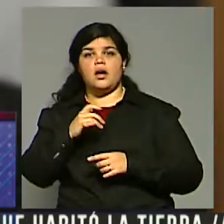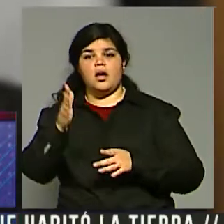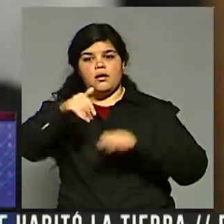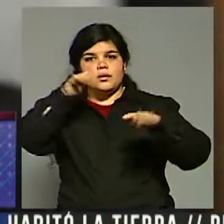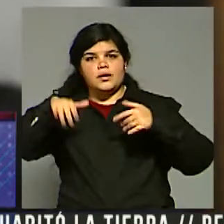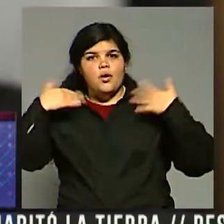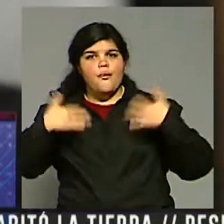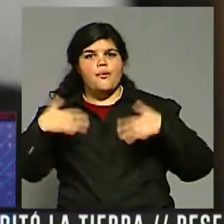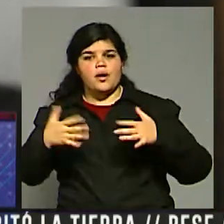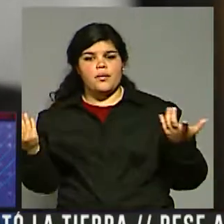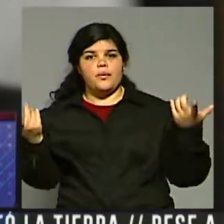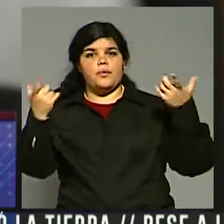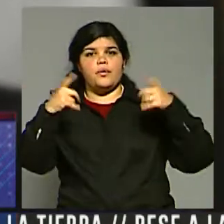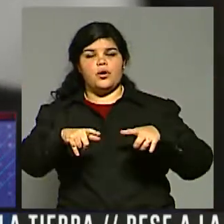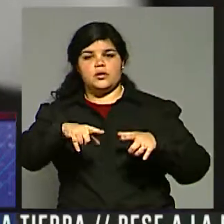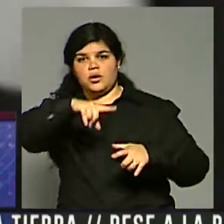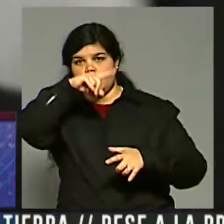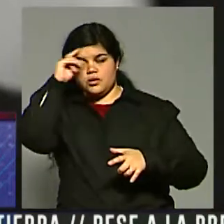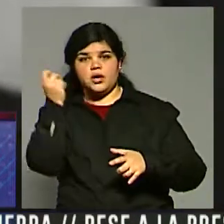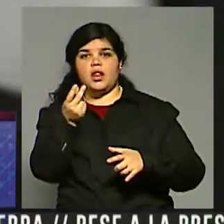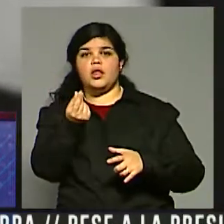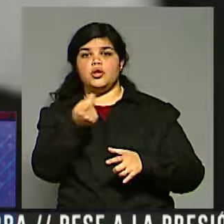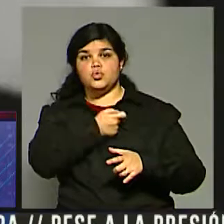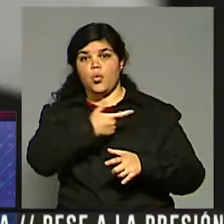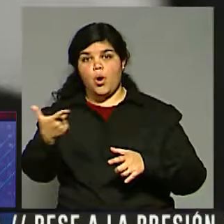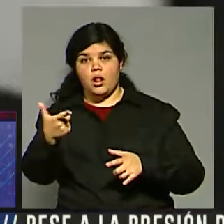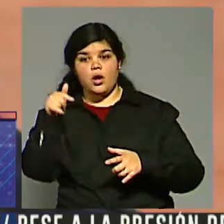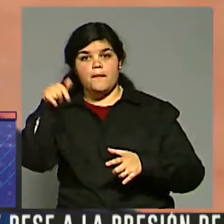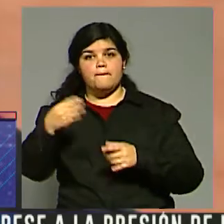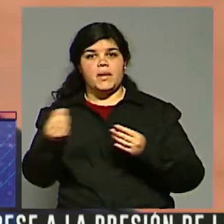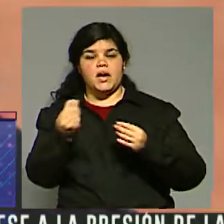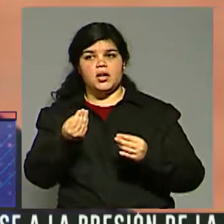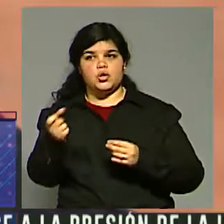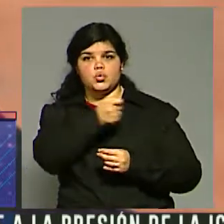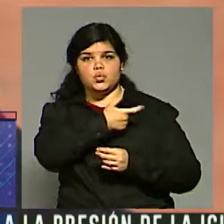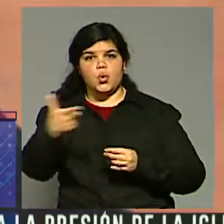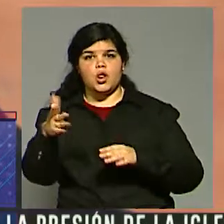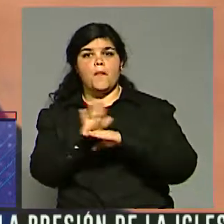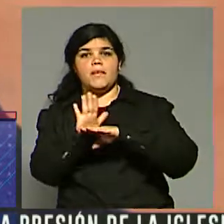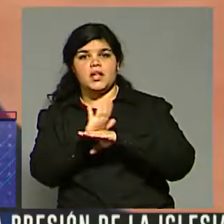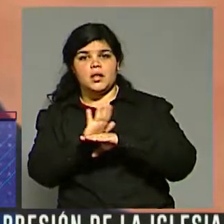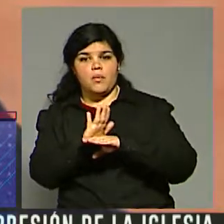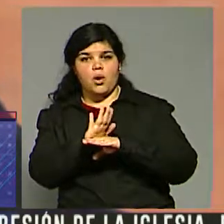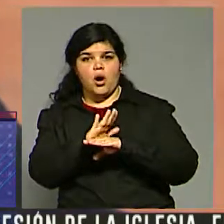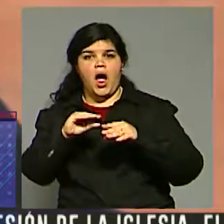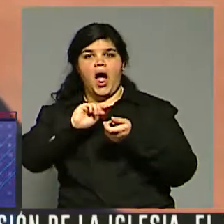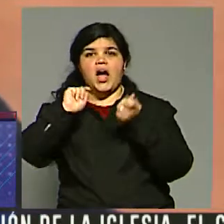manera urgente al Consejo Nacional del Salario con el objetivo de actualizar el monto del salario mínimo vital y